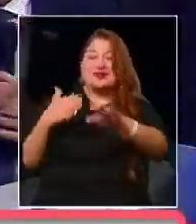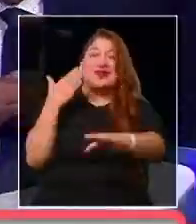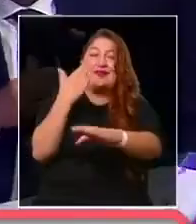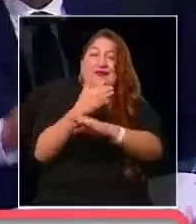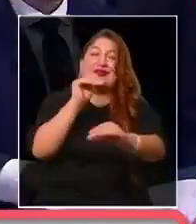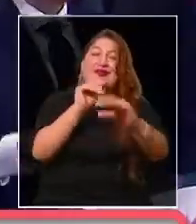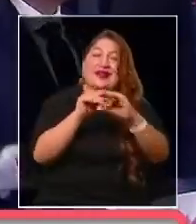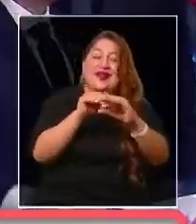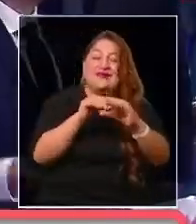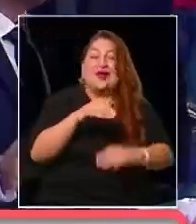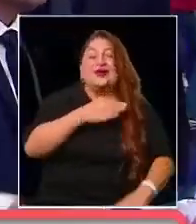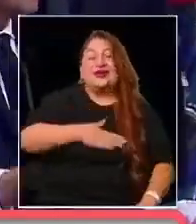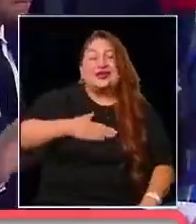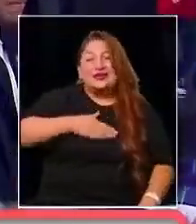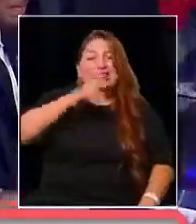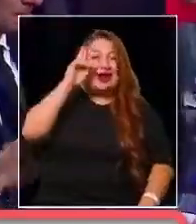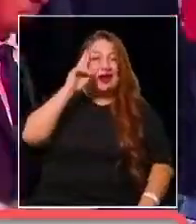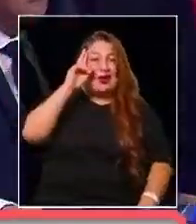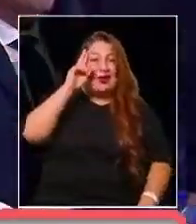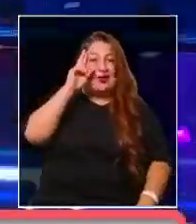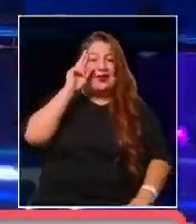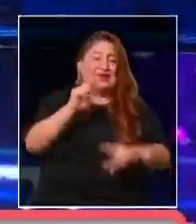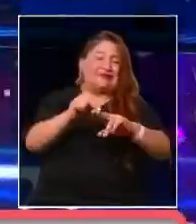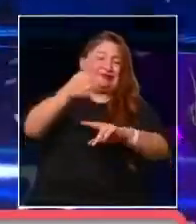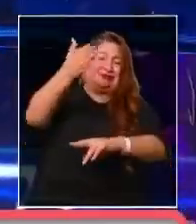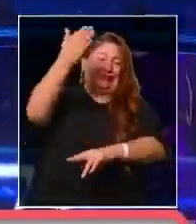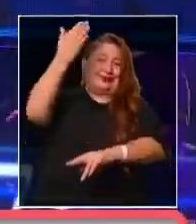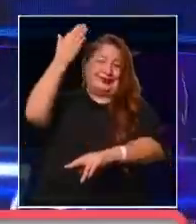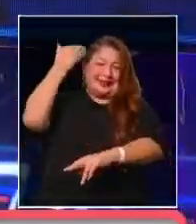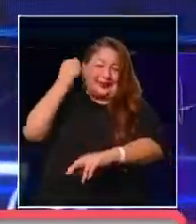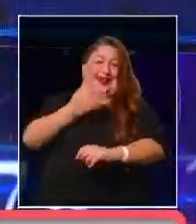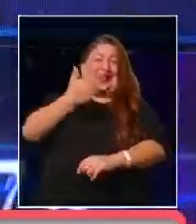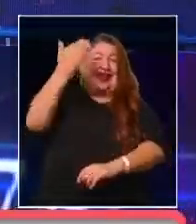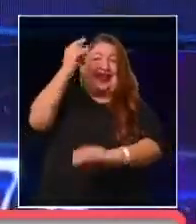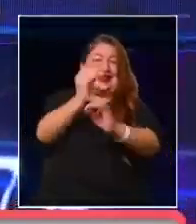rememorar los tiempos en que la ciudad